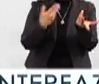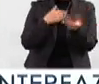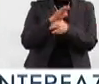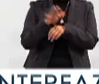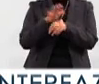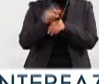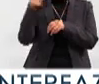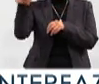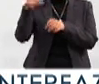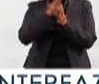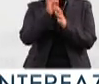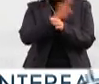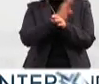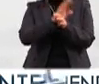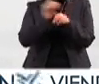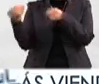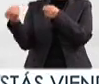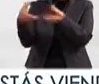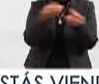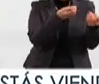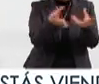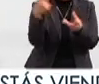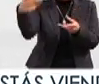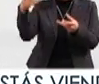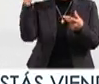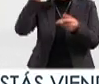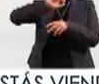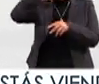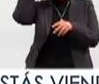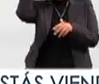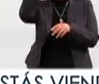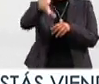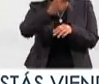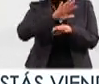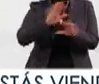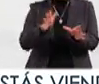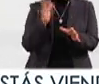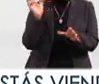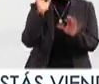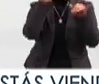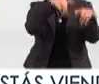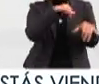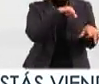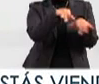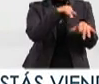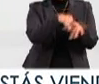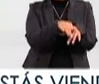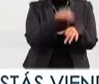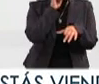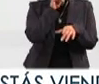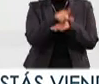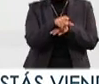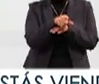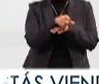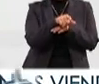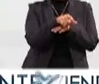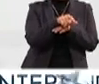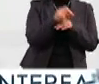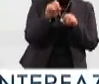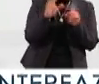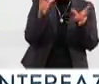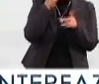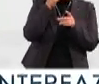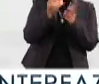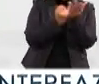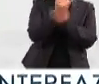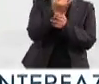lo que o qué beneficios te puede dar como profesional ya a la hora de practicar y por supuesto también si pues lo